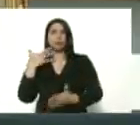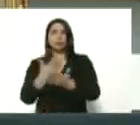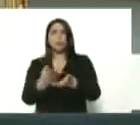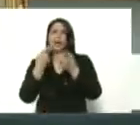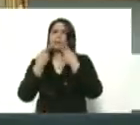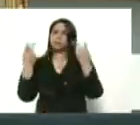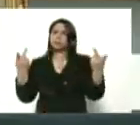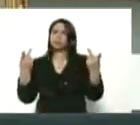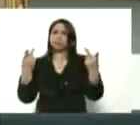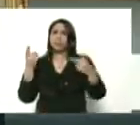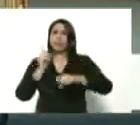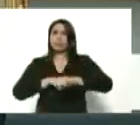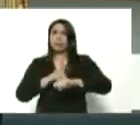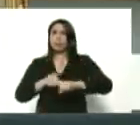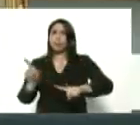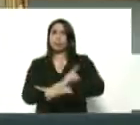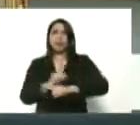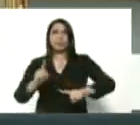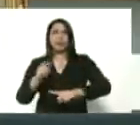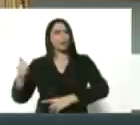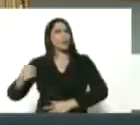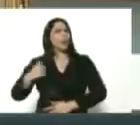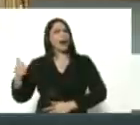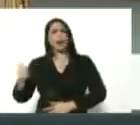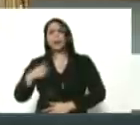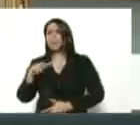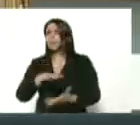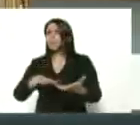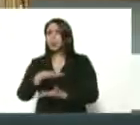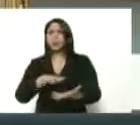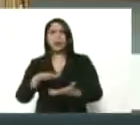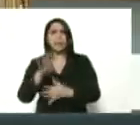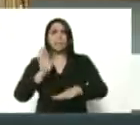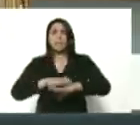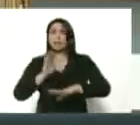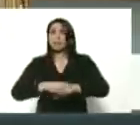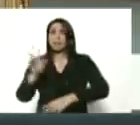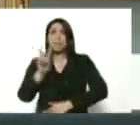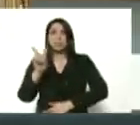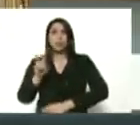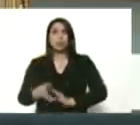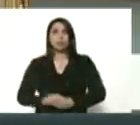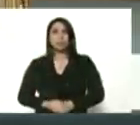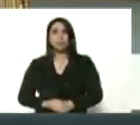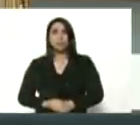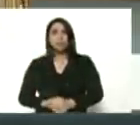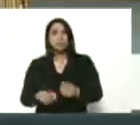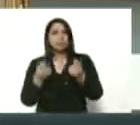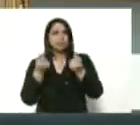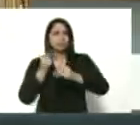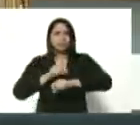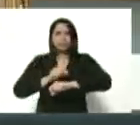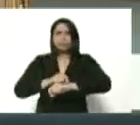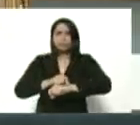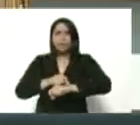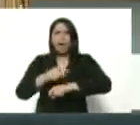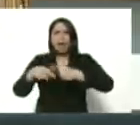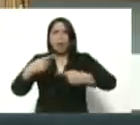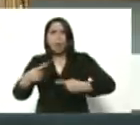declarar en tiempo real de cualquier asunto que ocurre en Venezuela, a los minutos, a la